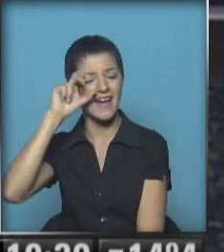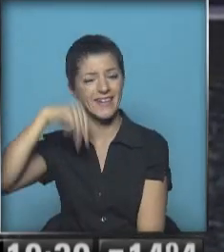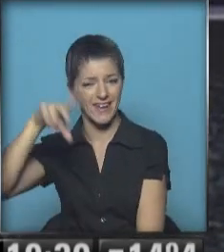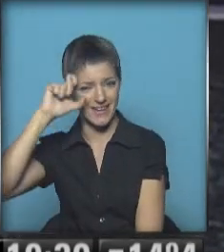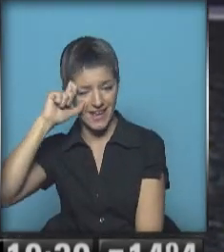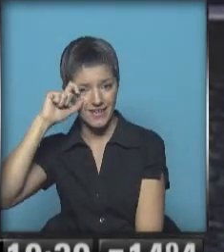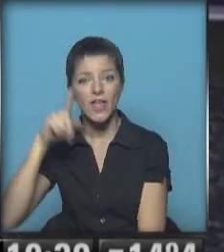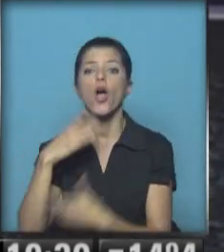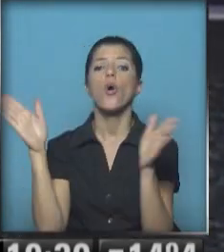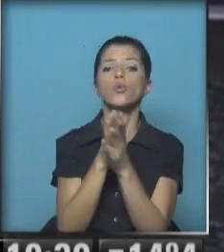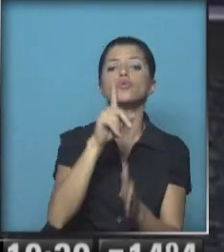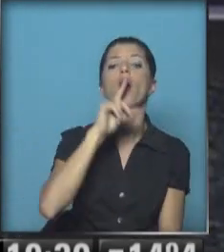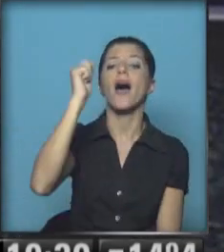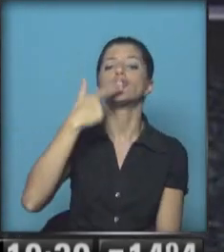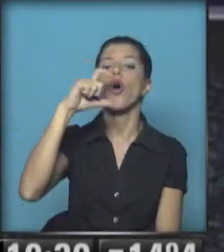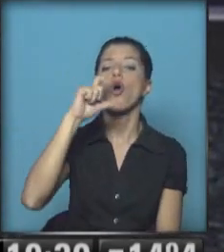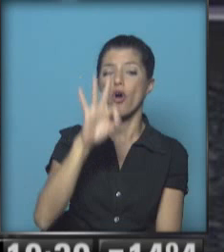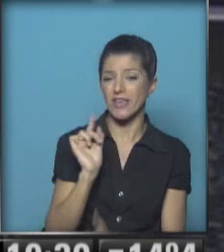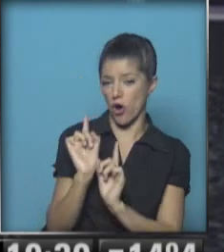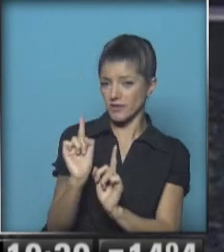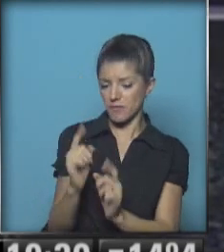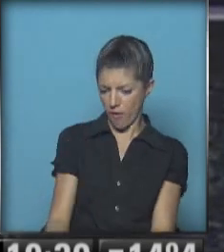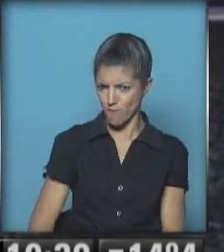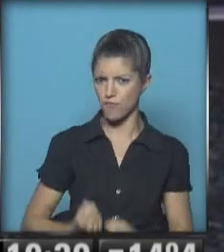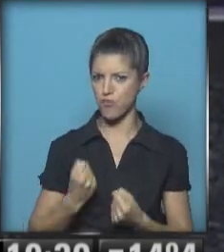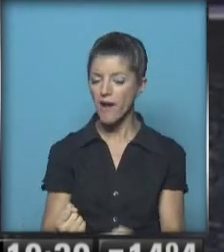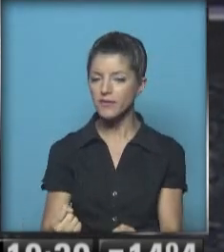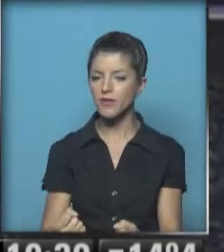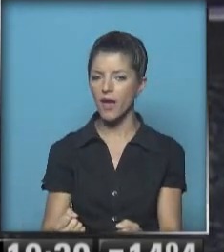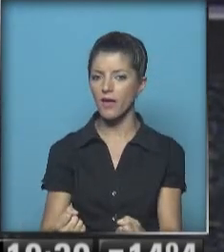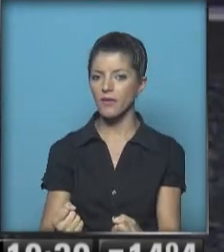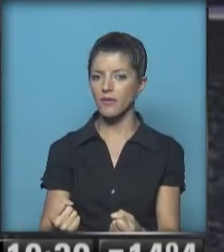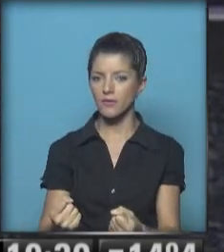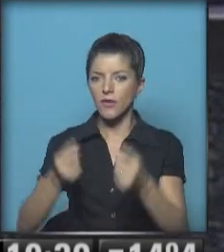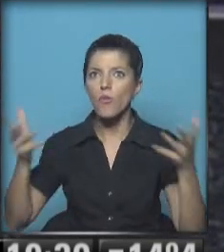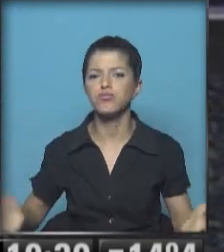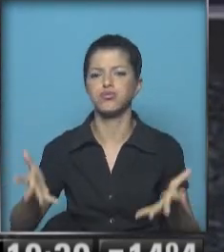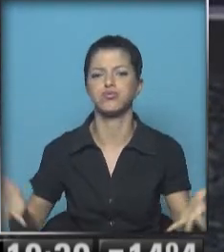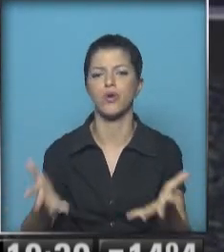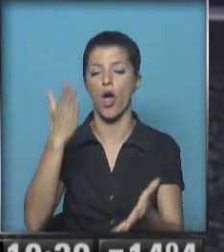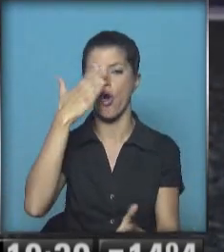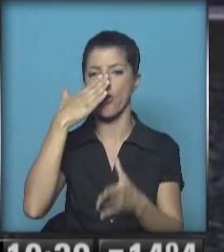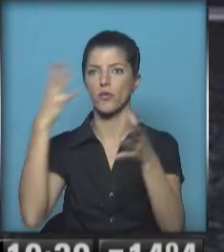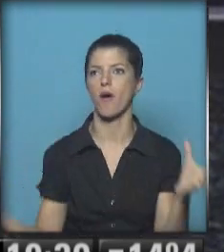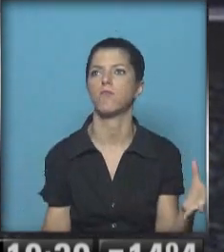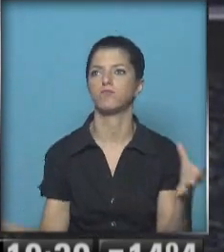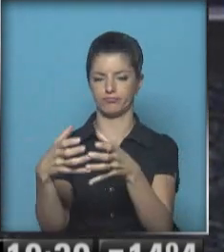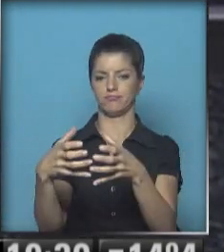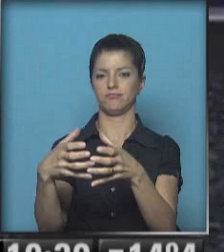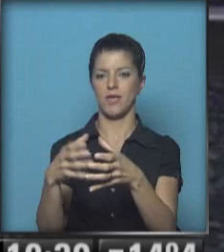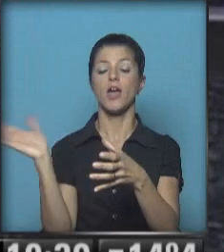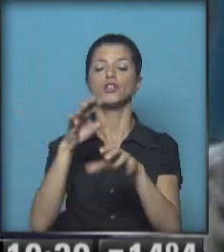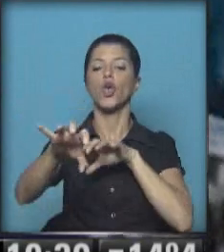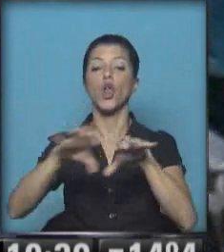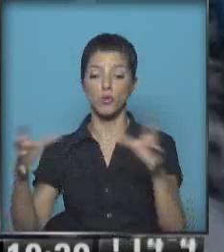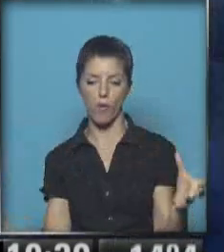detrás de Agustín Tosco, y con esa energía generarle a esta Córdoba la unidad de los diferentes, porque